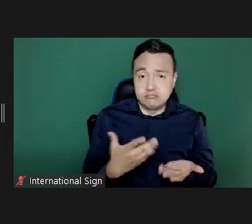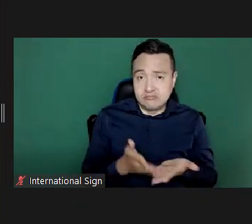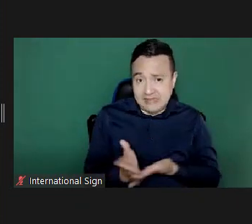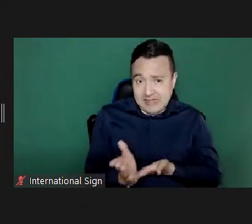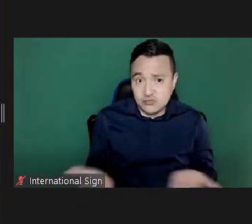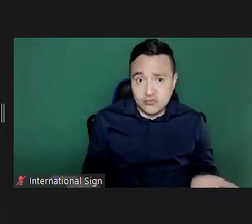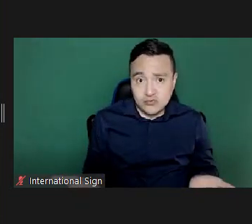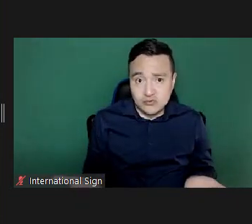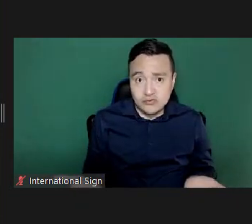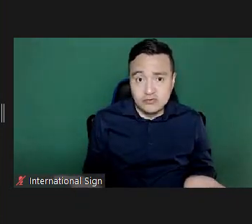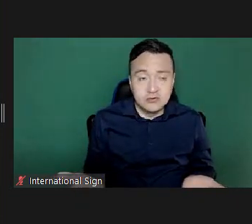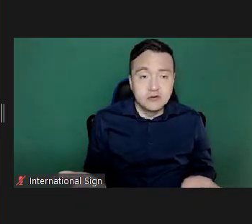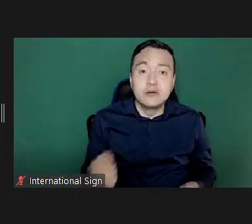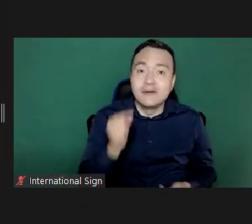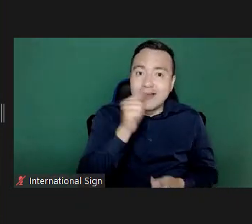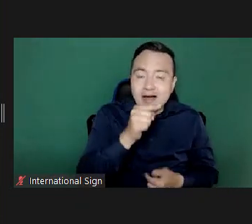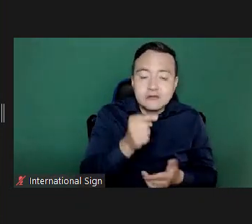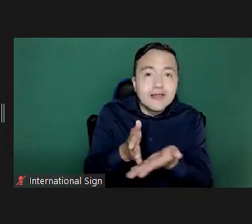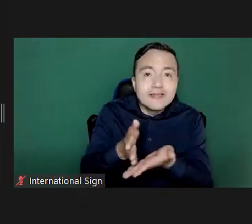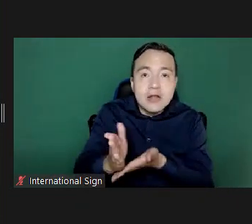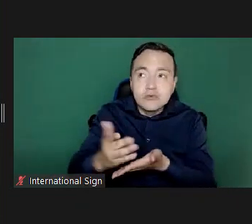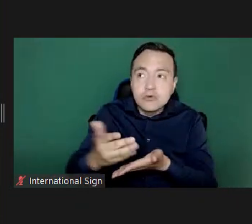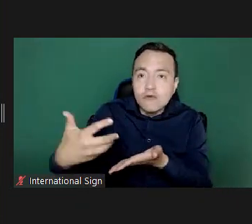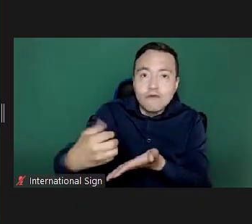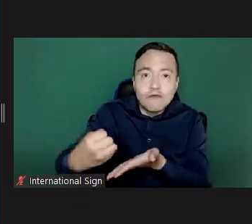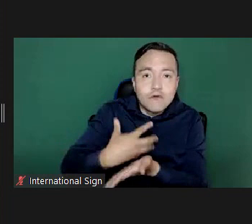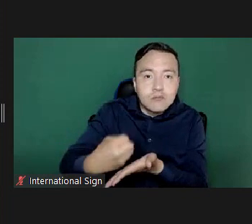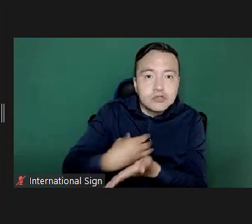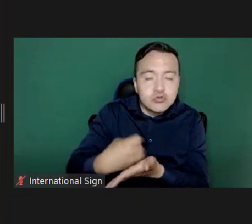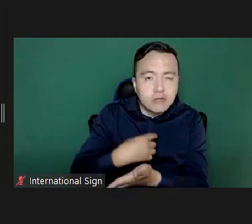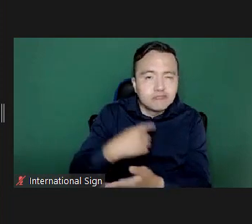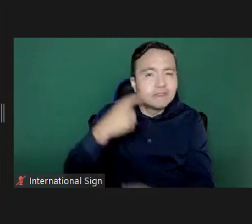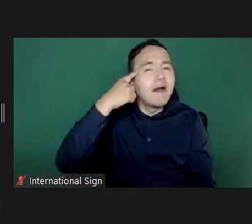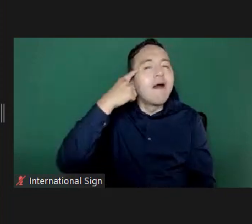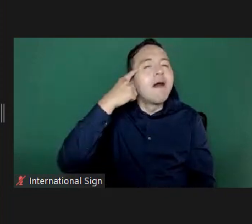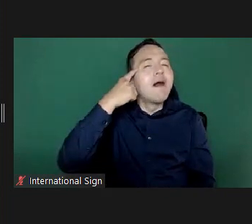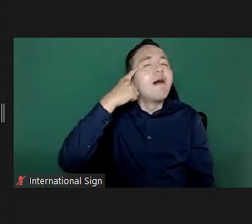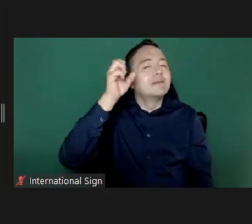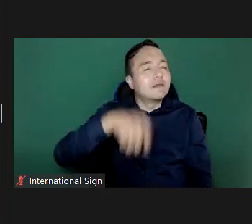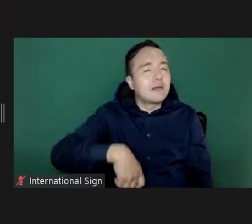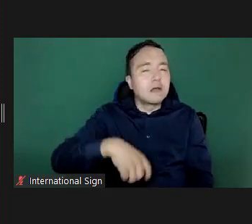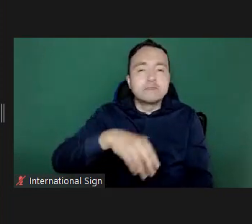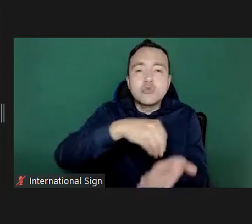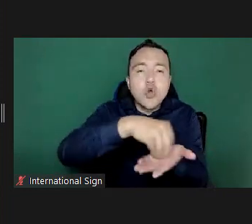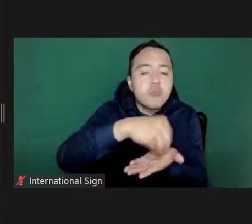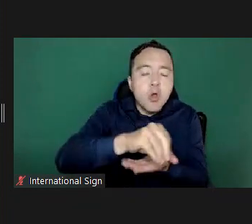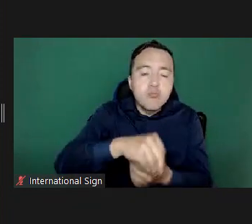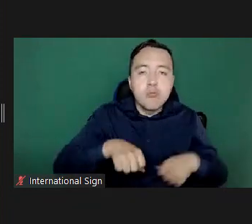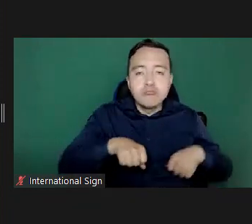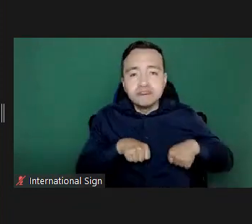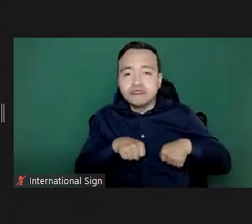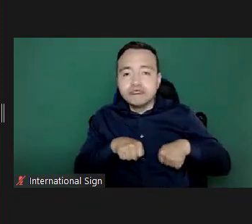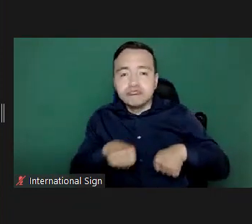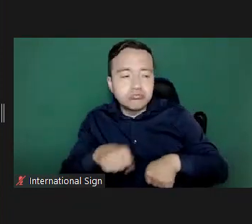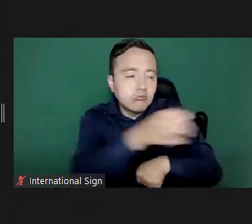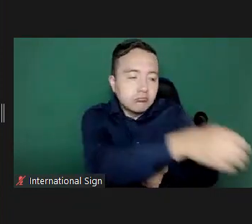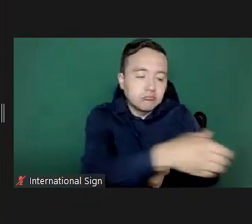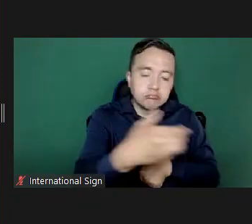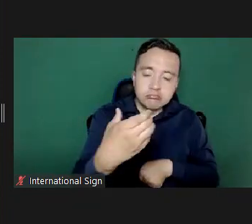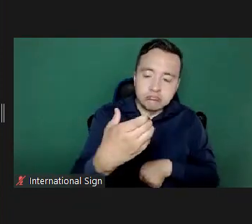información. Entonces, estamos mirando el etiquetado frontal. Ahí también hemos tenido